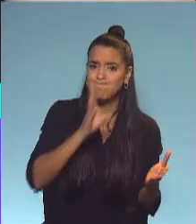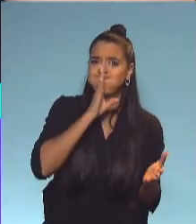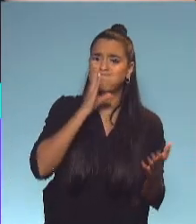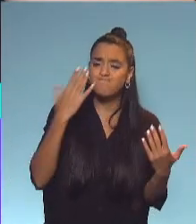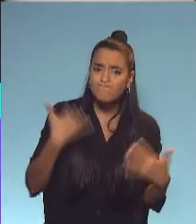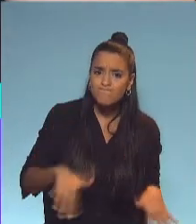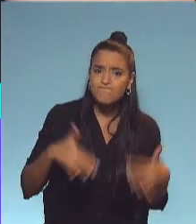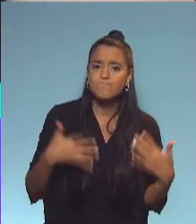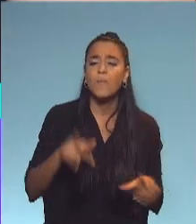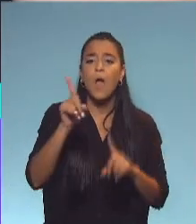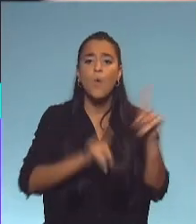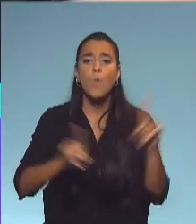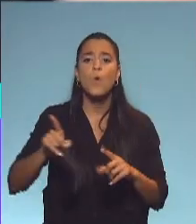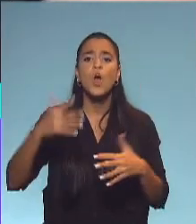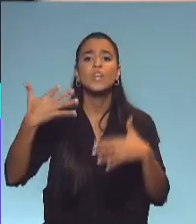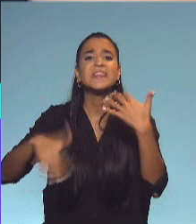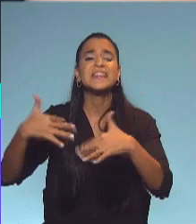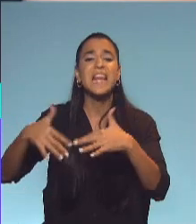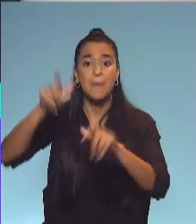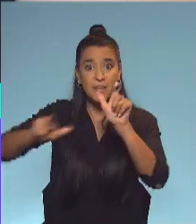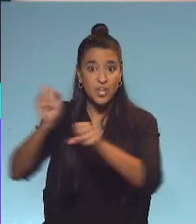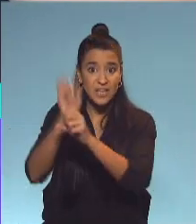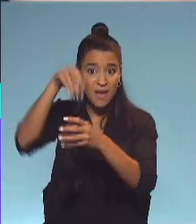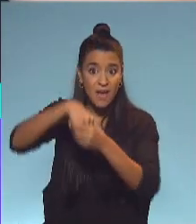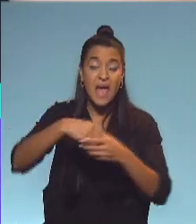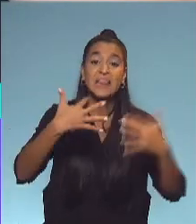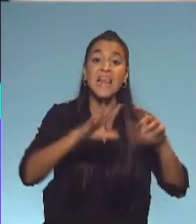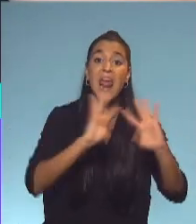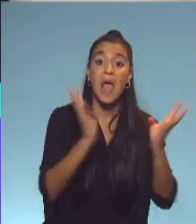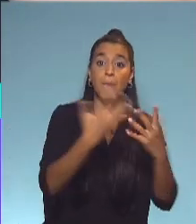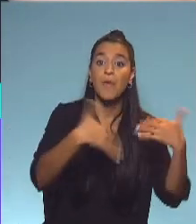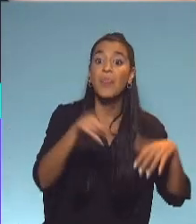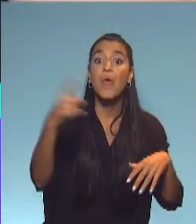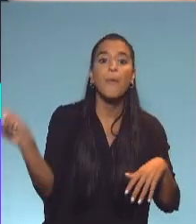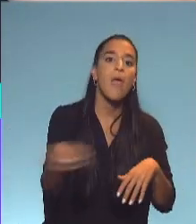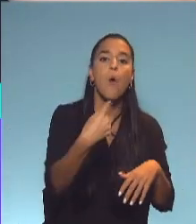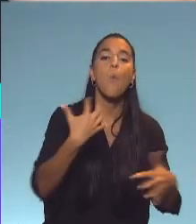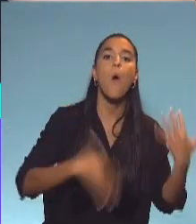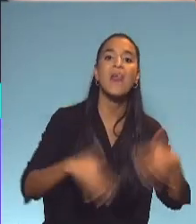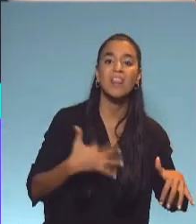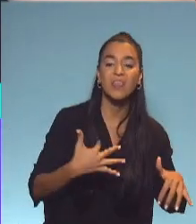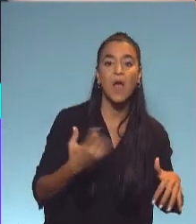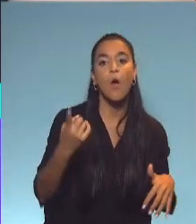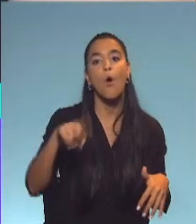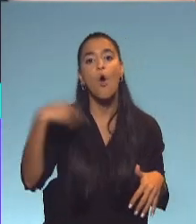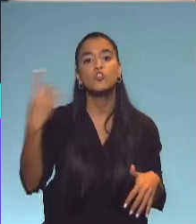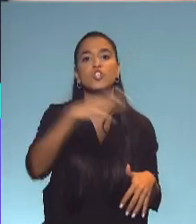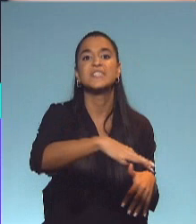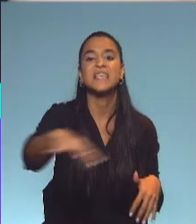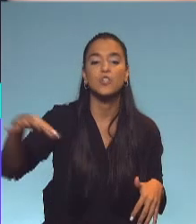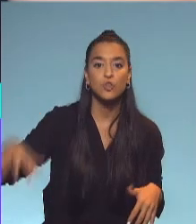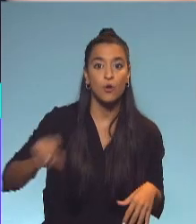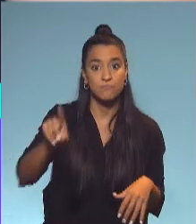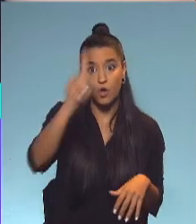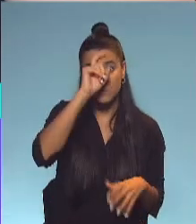algunos en los que a los terapistas se los quiere obligar a ir a atender pacientes ventilados a la guardia o a otros sectores del